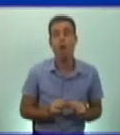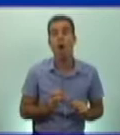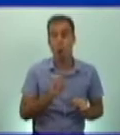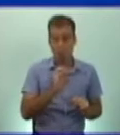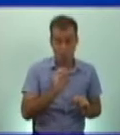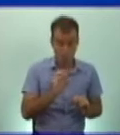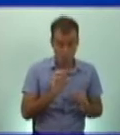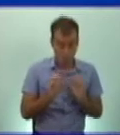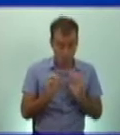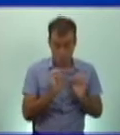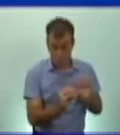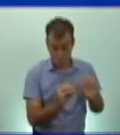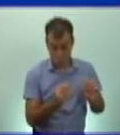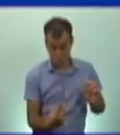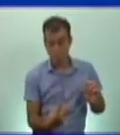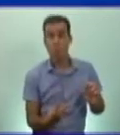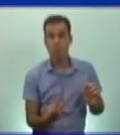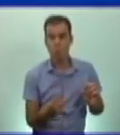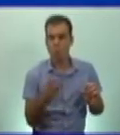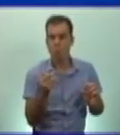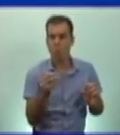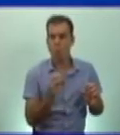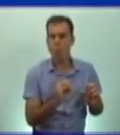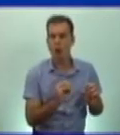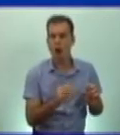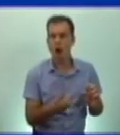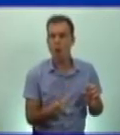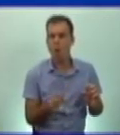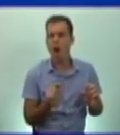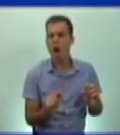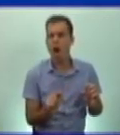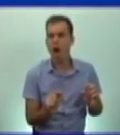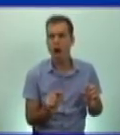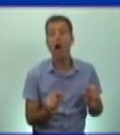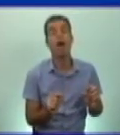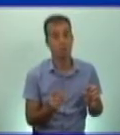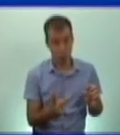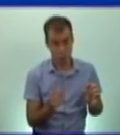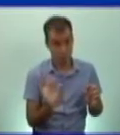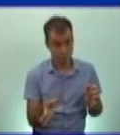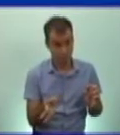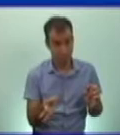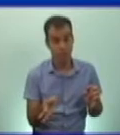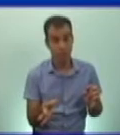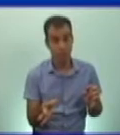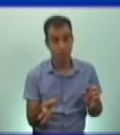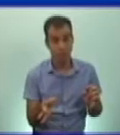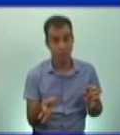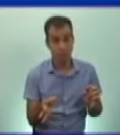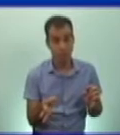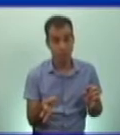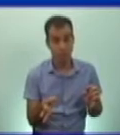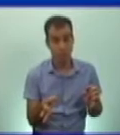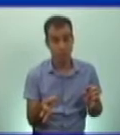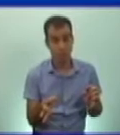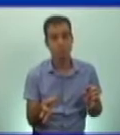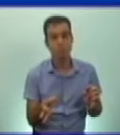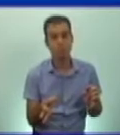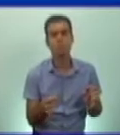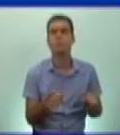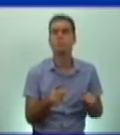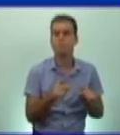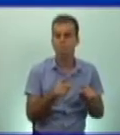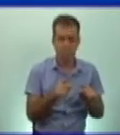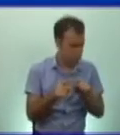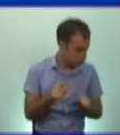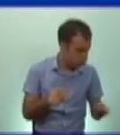oxígeno, ¿cuántos átomos de oxígeno tenemos en los reaccionantes? 2. Y si contamos en los productos, en la fórmula química del